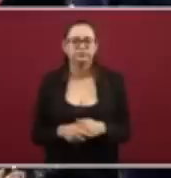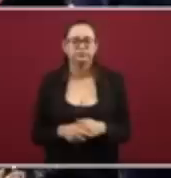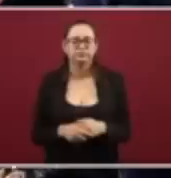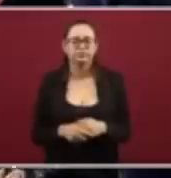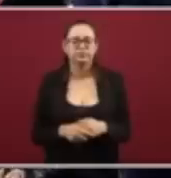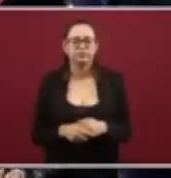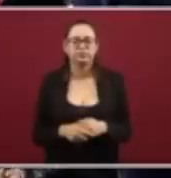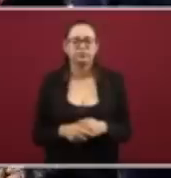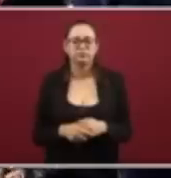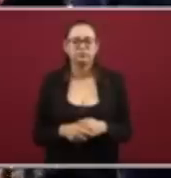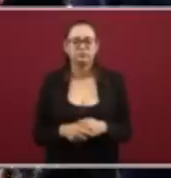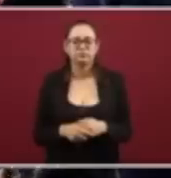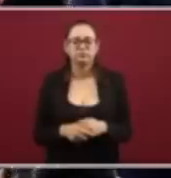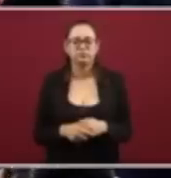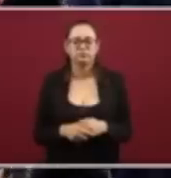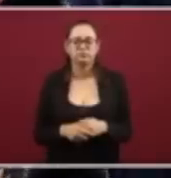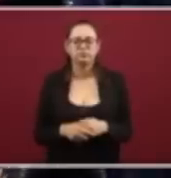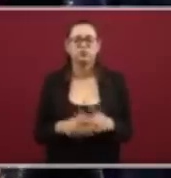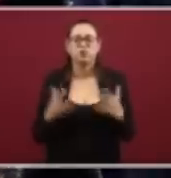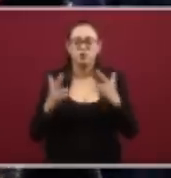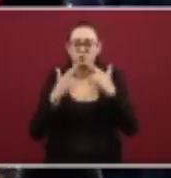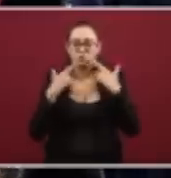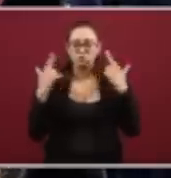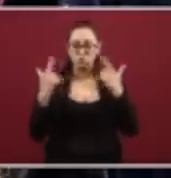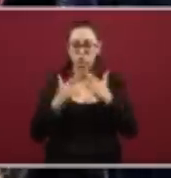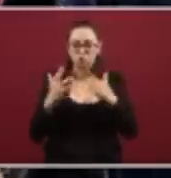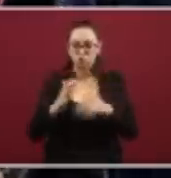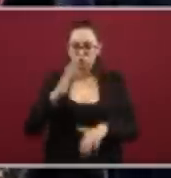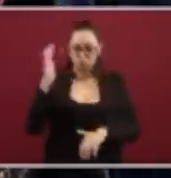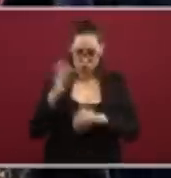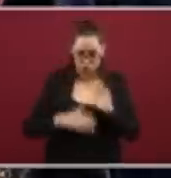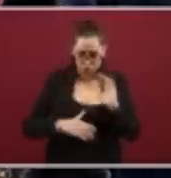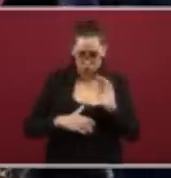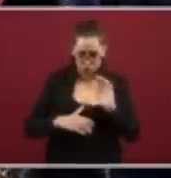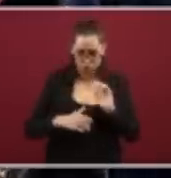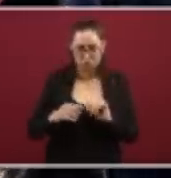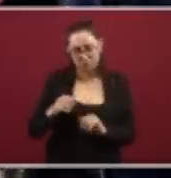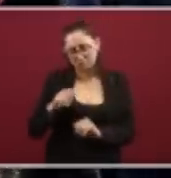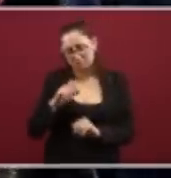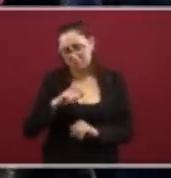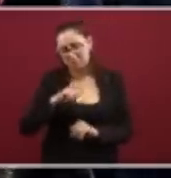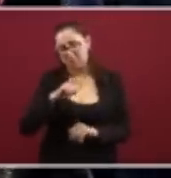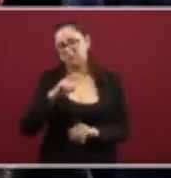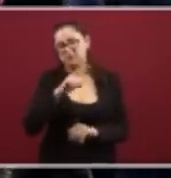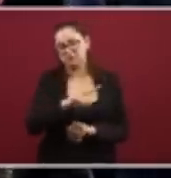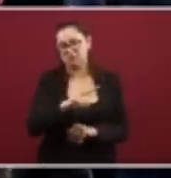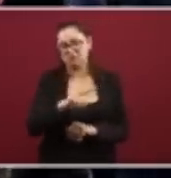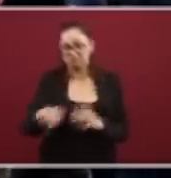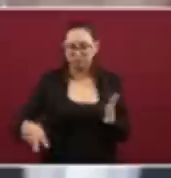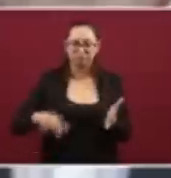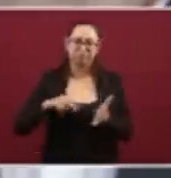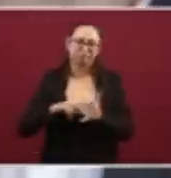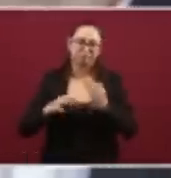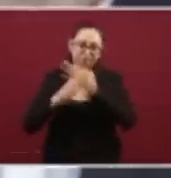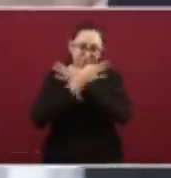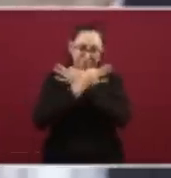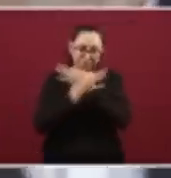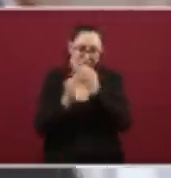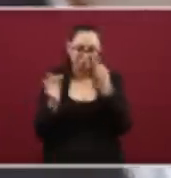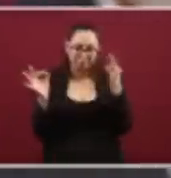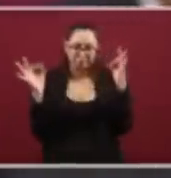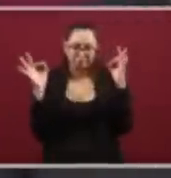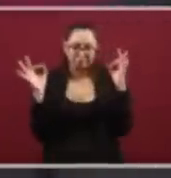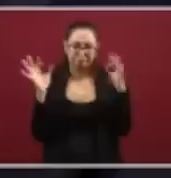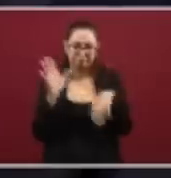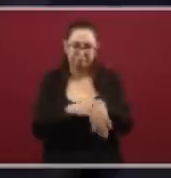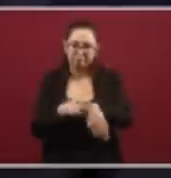al término de esta reunión él va este a informar al